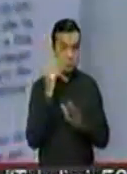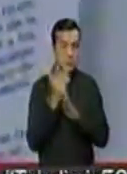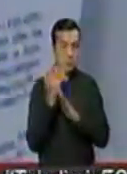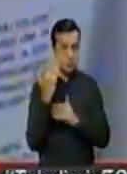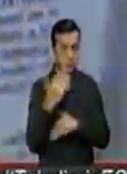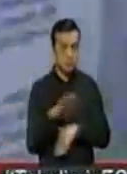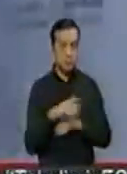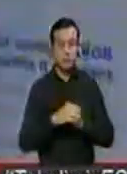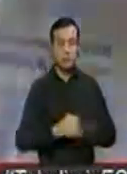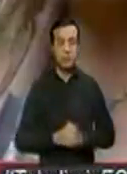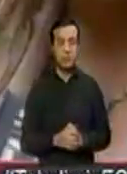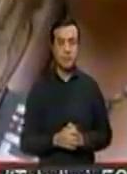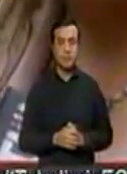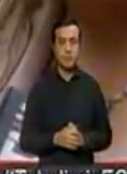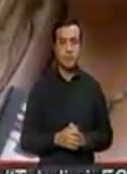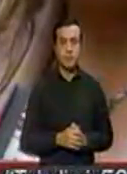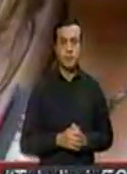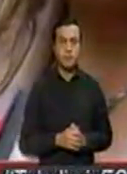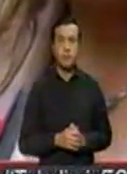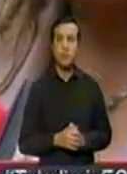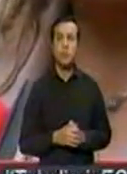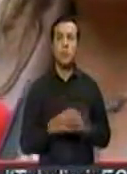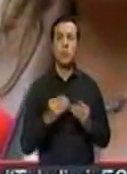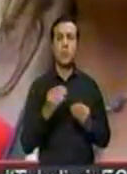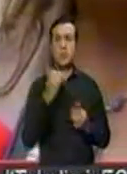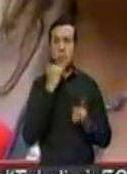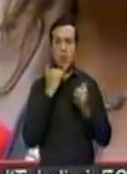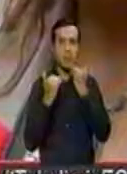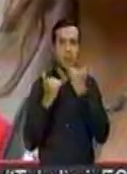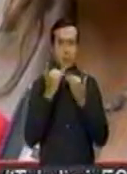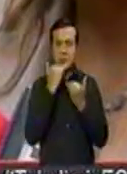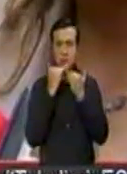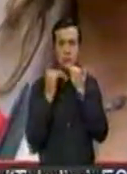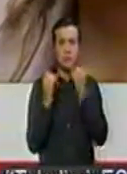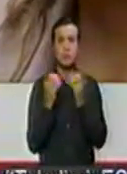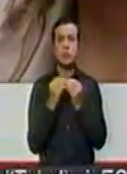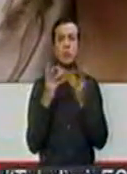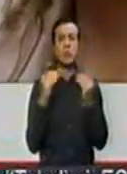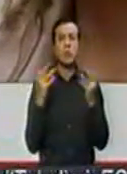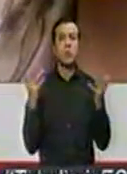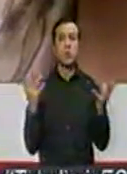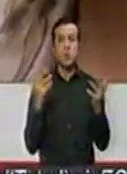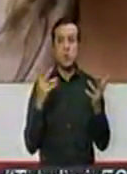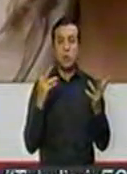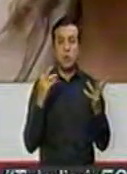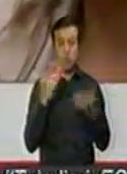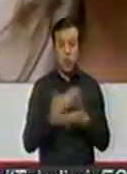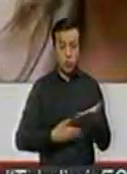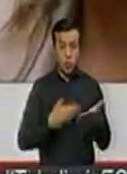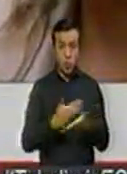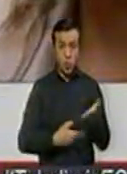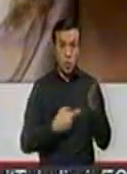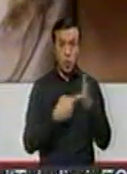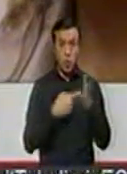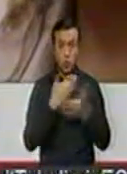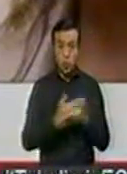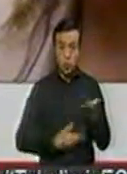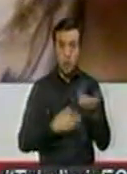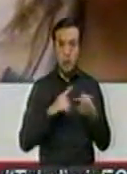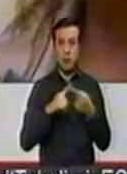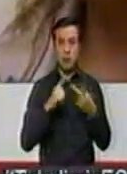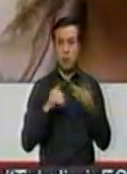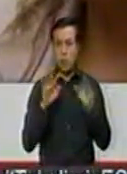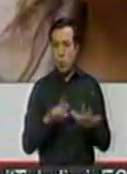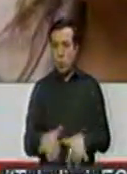meses. Existen varios delitos que tienen relación con adulteración de sistemas